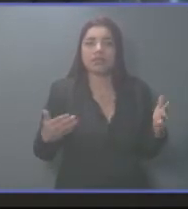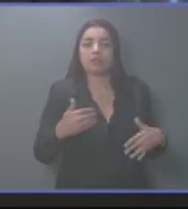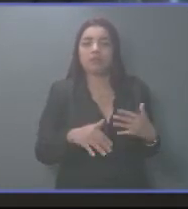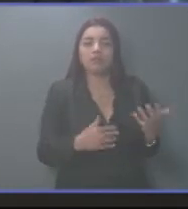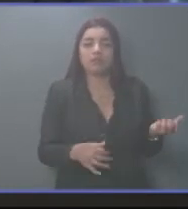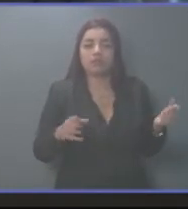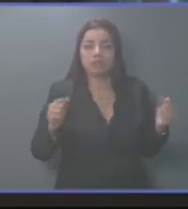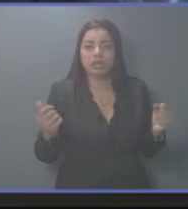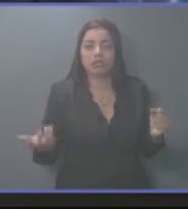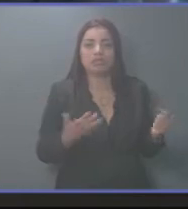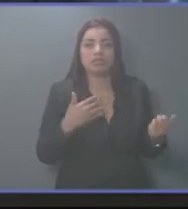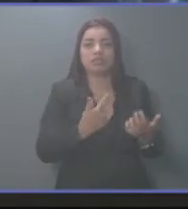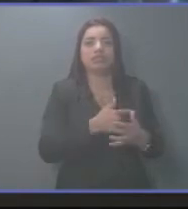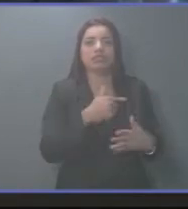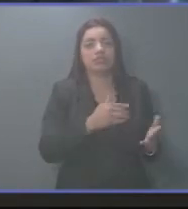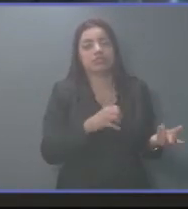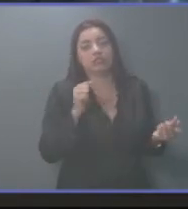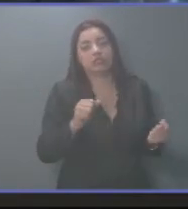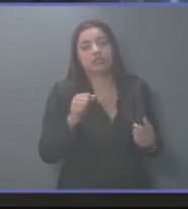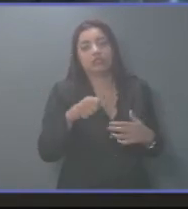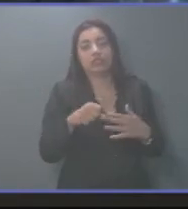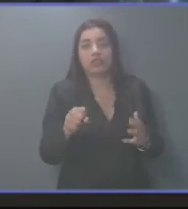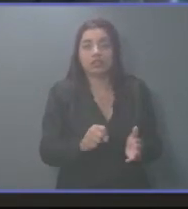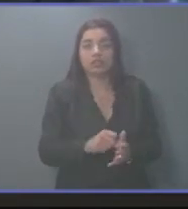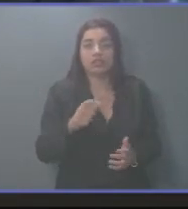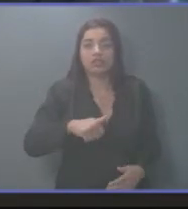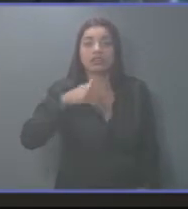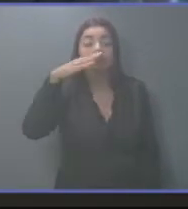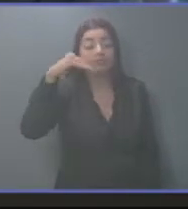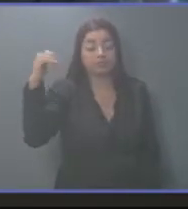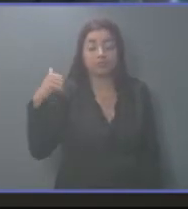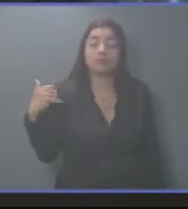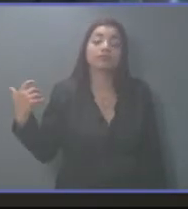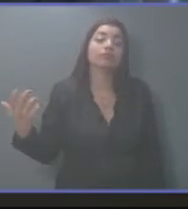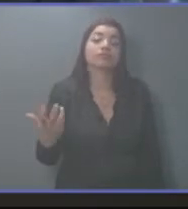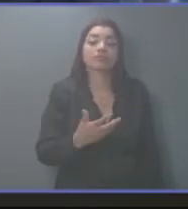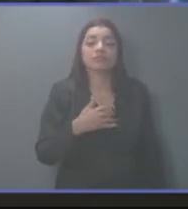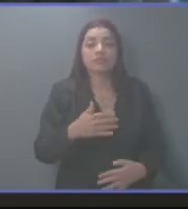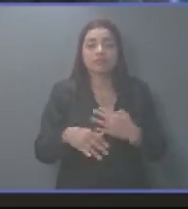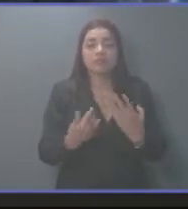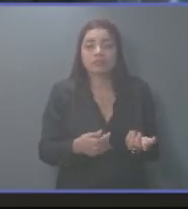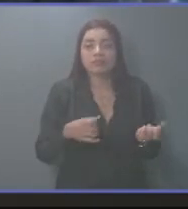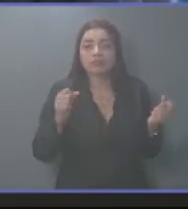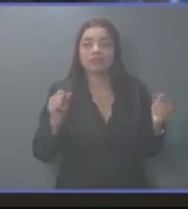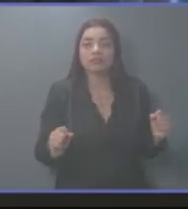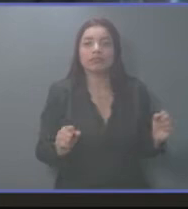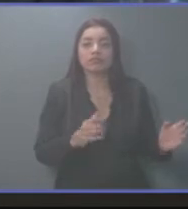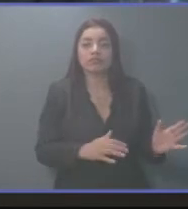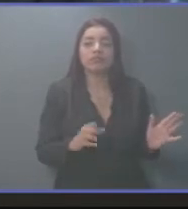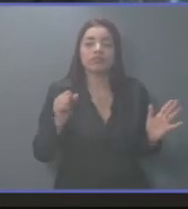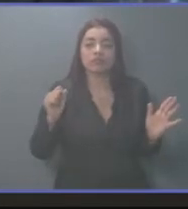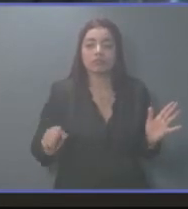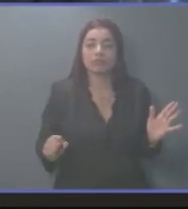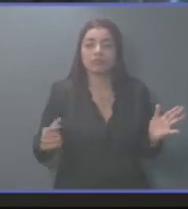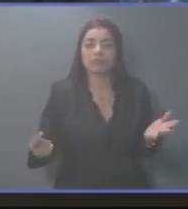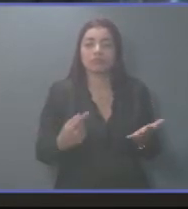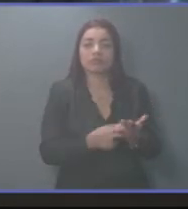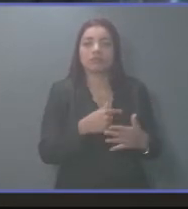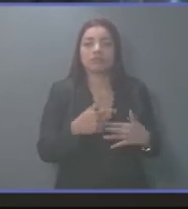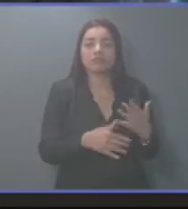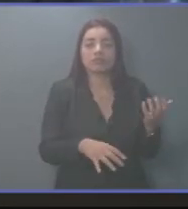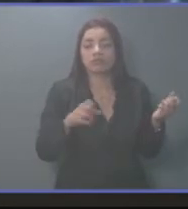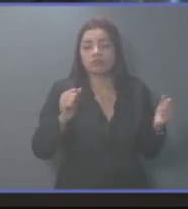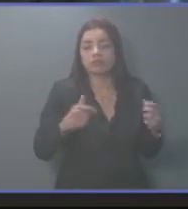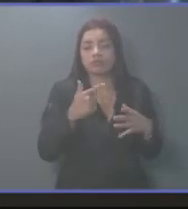República de El Salvador, considerando, 1. que como resultado, Romanos 1, que como resultado